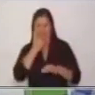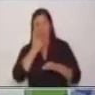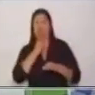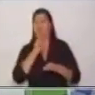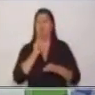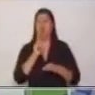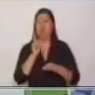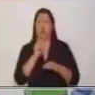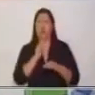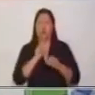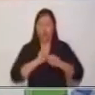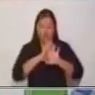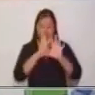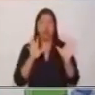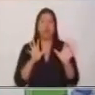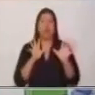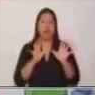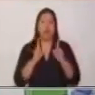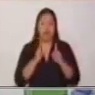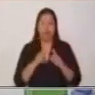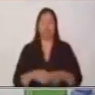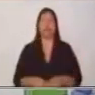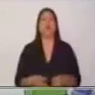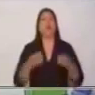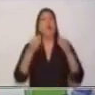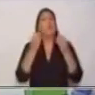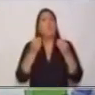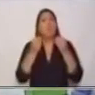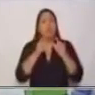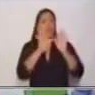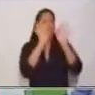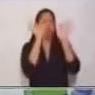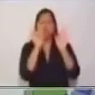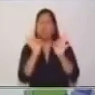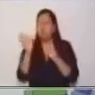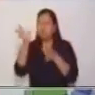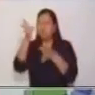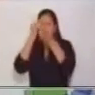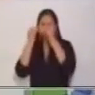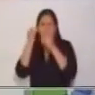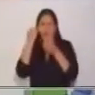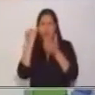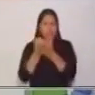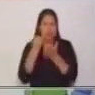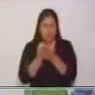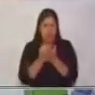Hay muchas fuentes de información, libros, internet,